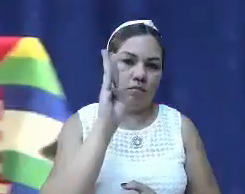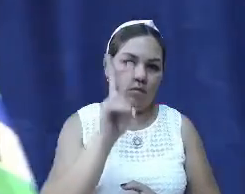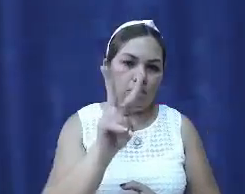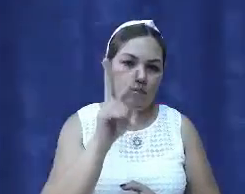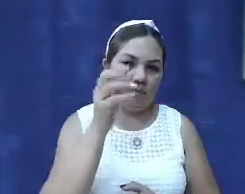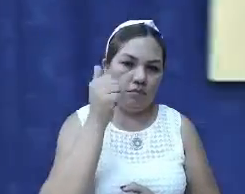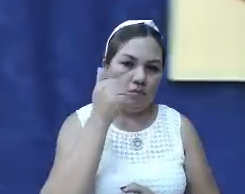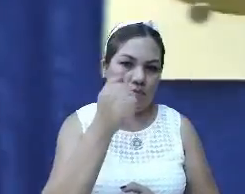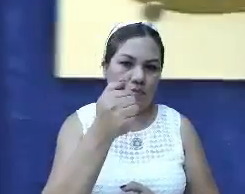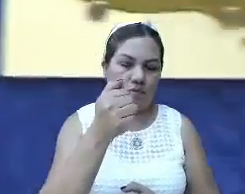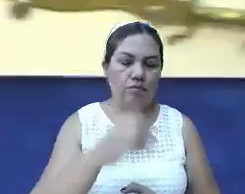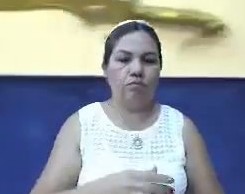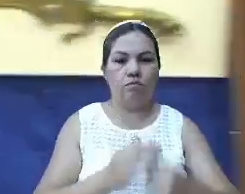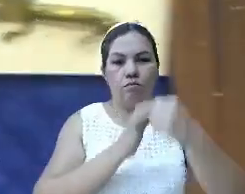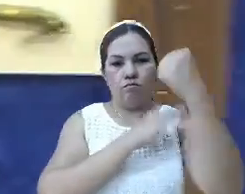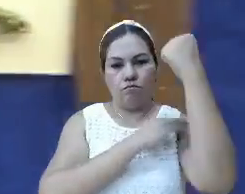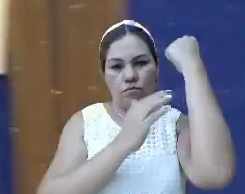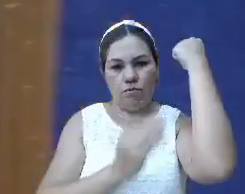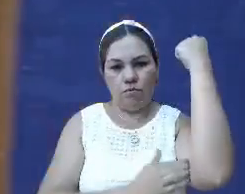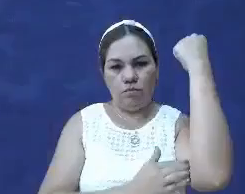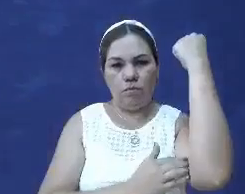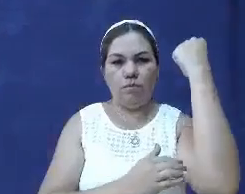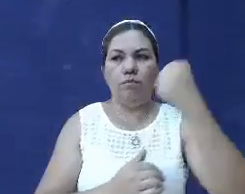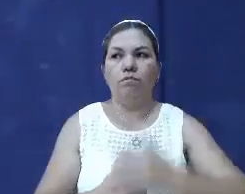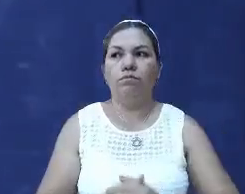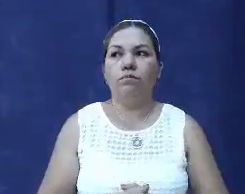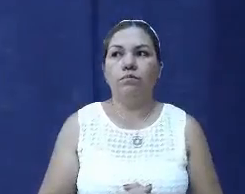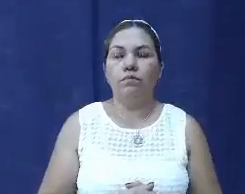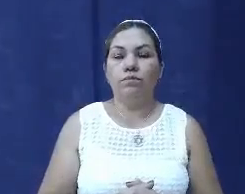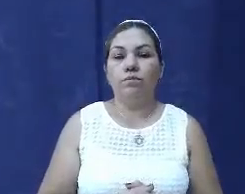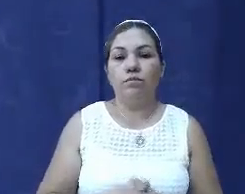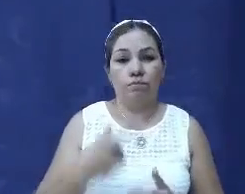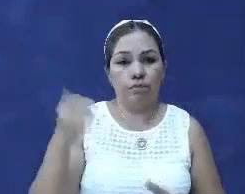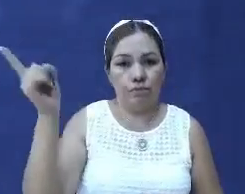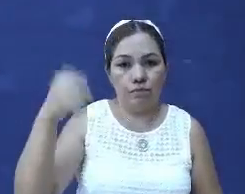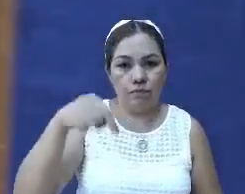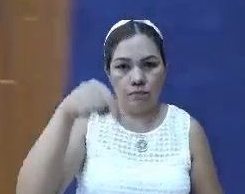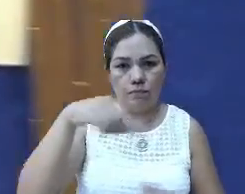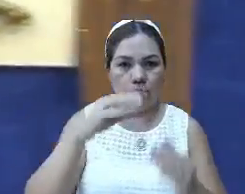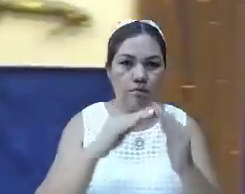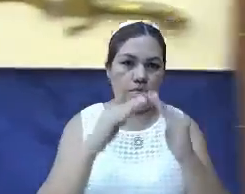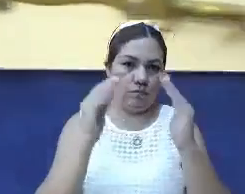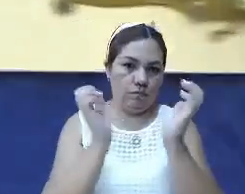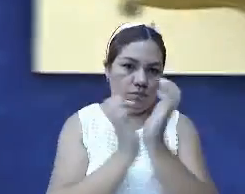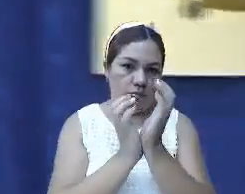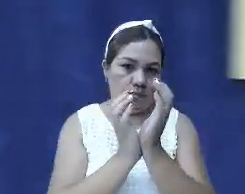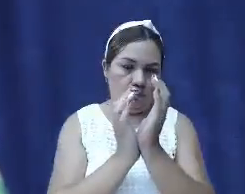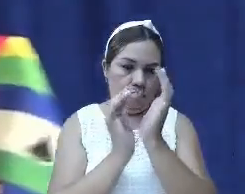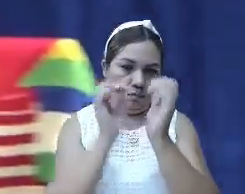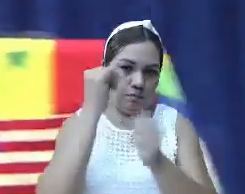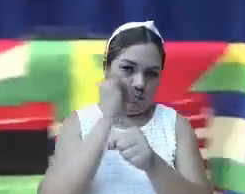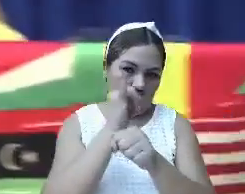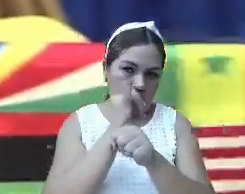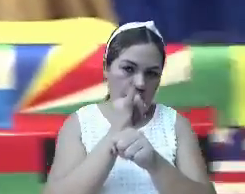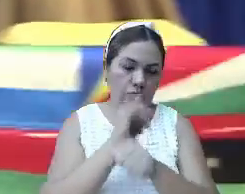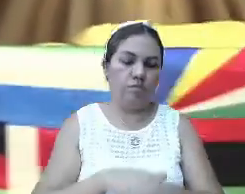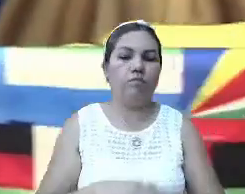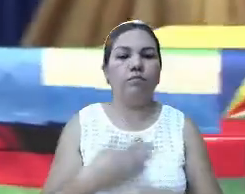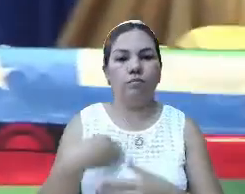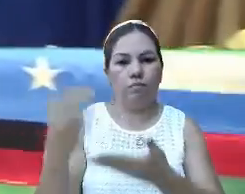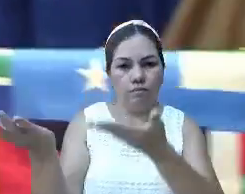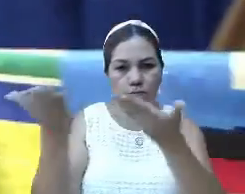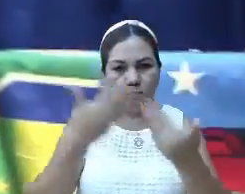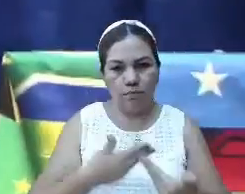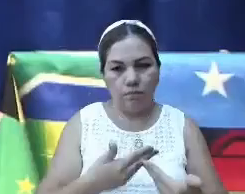poderosas. ¿Para qué viniste a la casa de Dios hoy? Para ser equipado, para ser entrenado y para recibir las